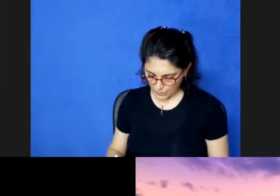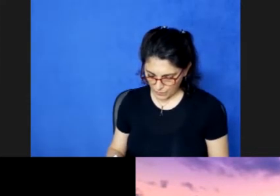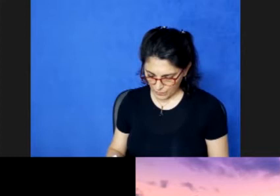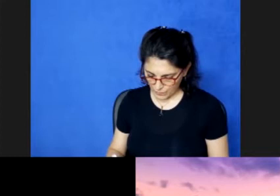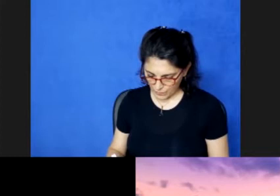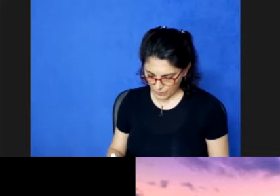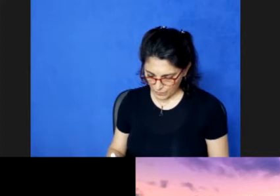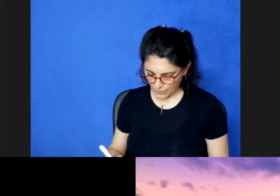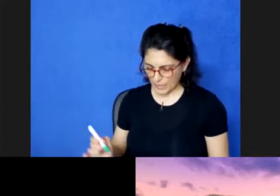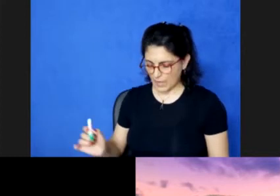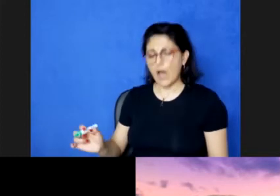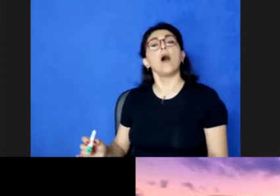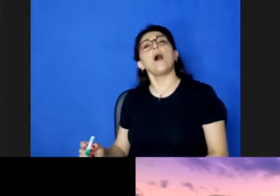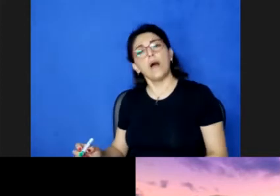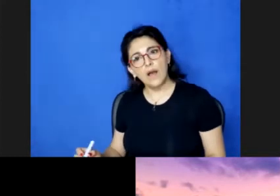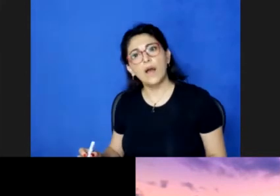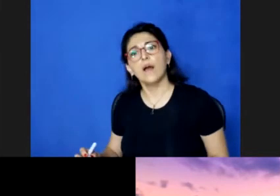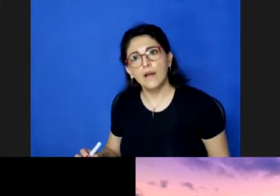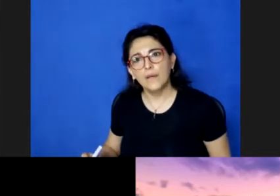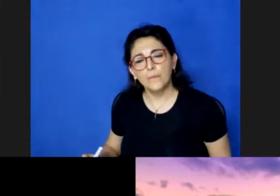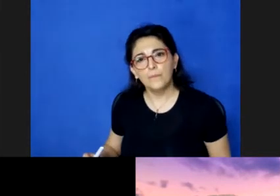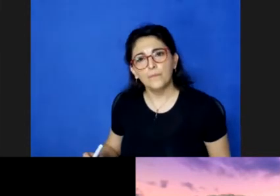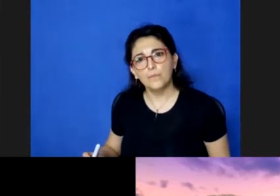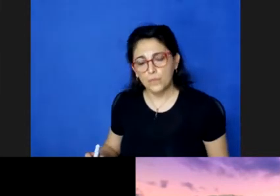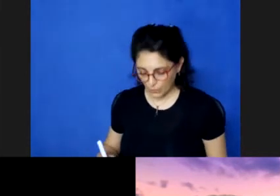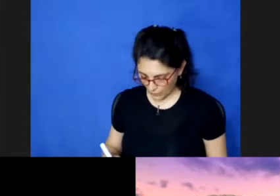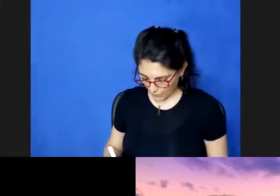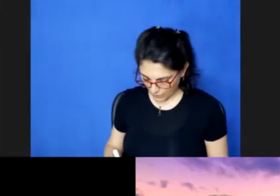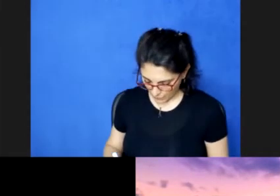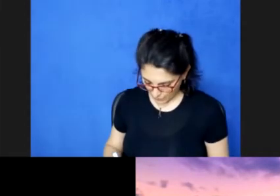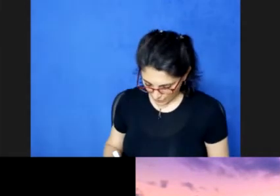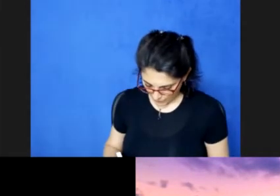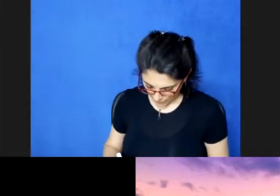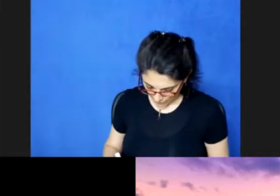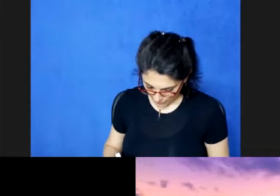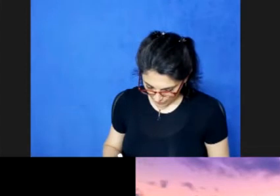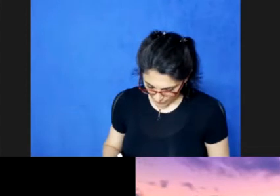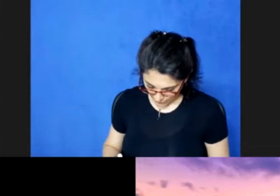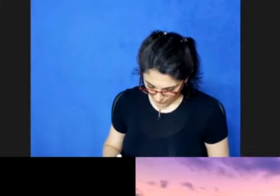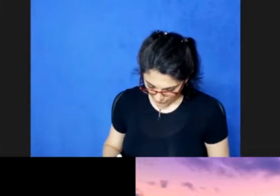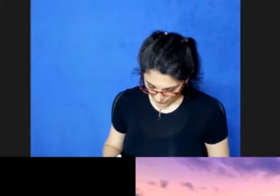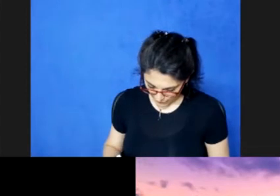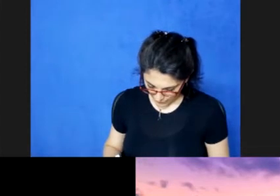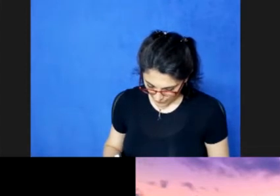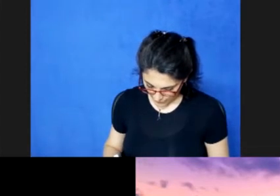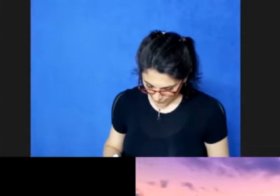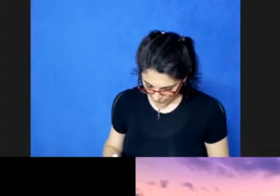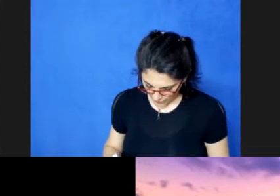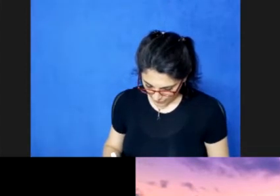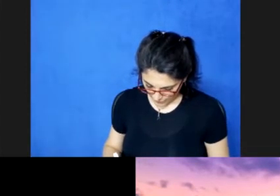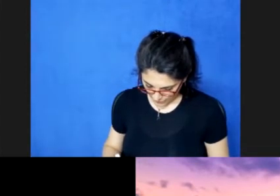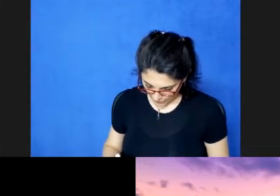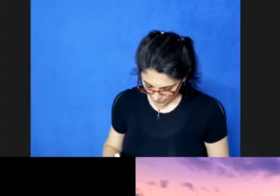cocina, porque quería parar con hacer un espacio de